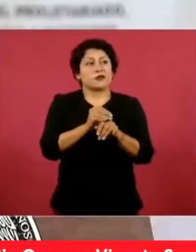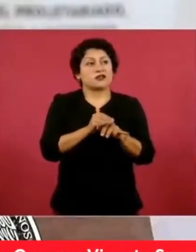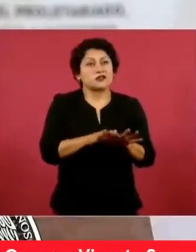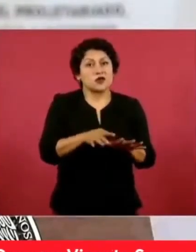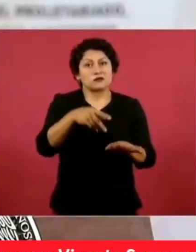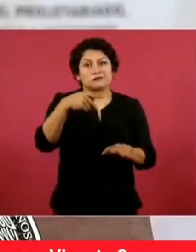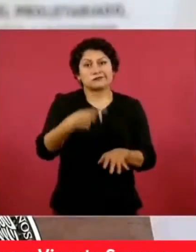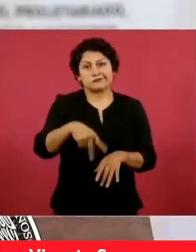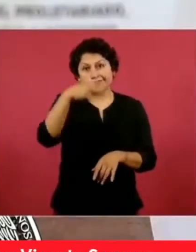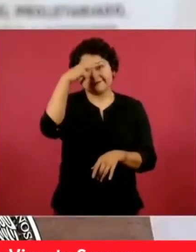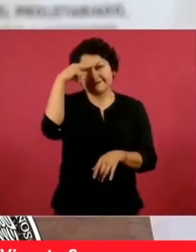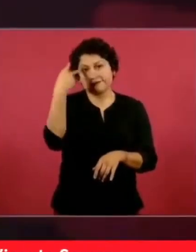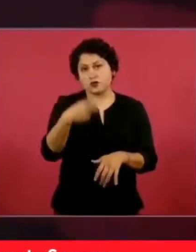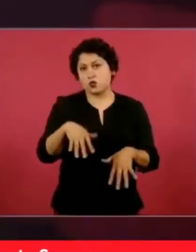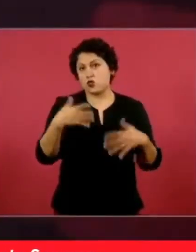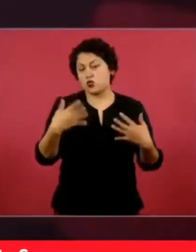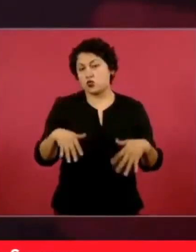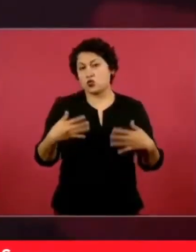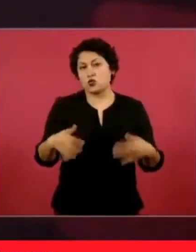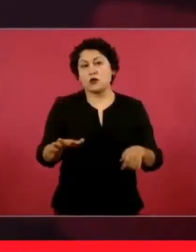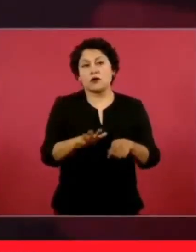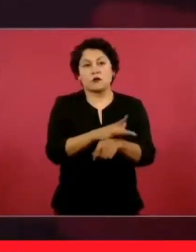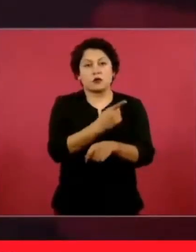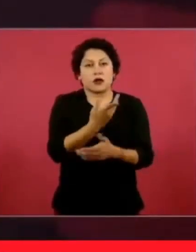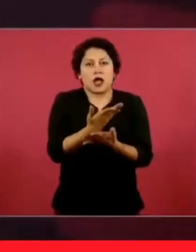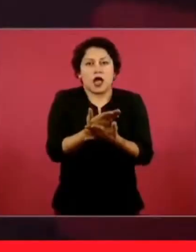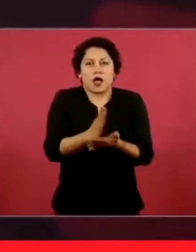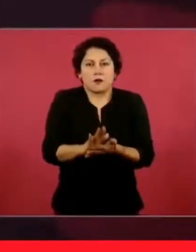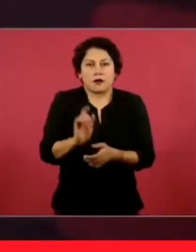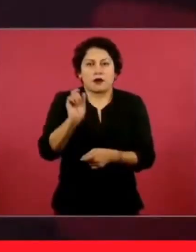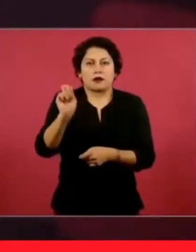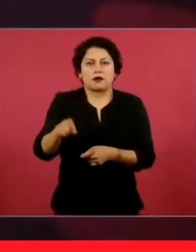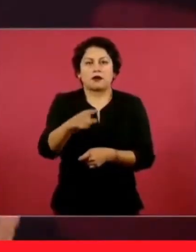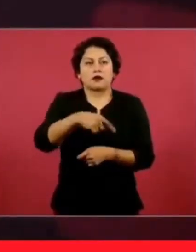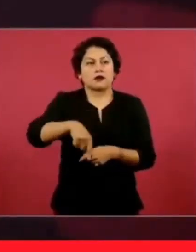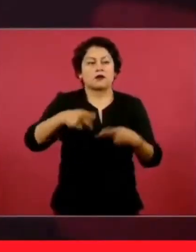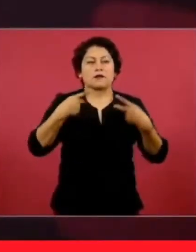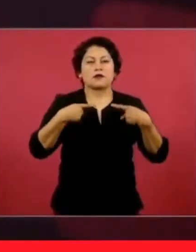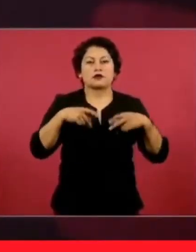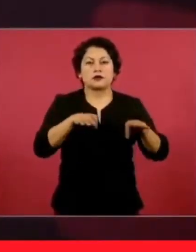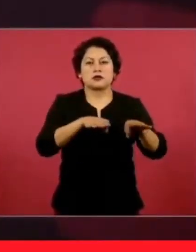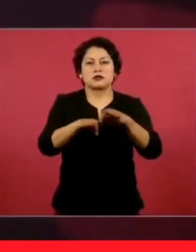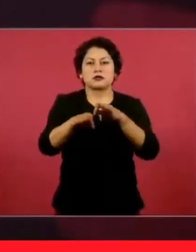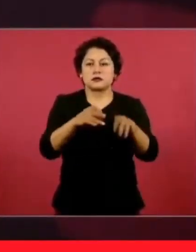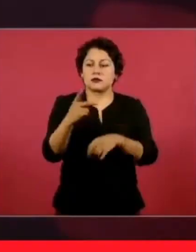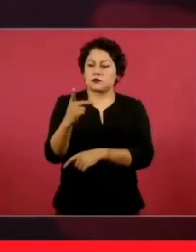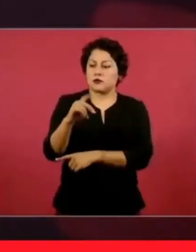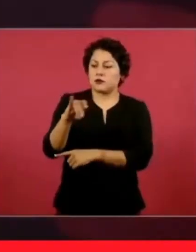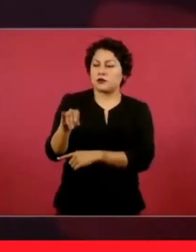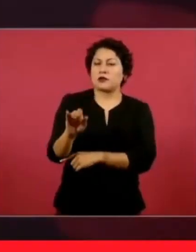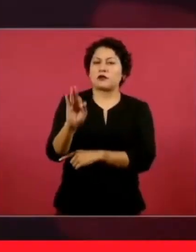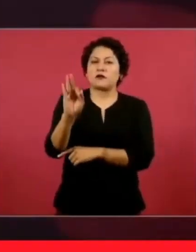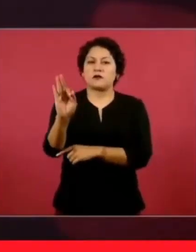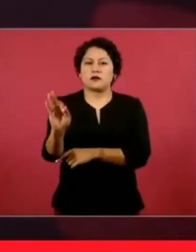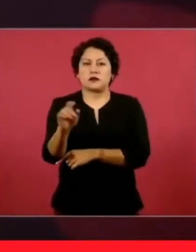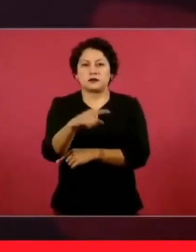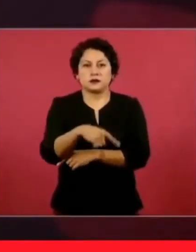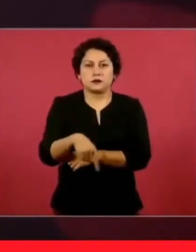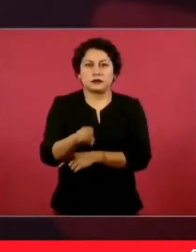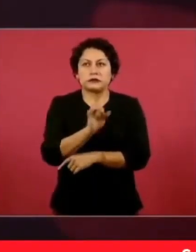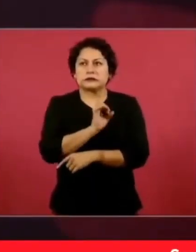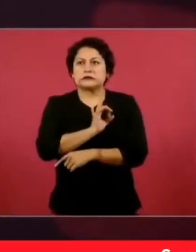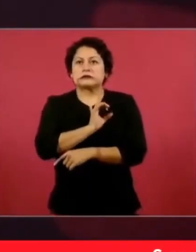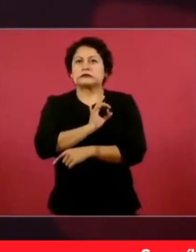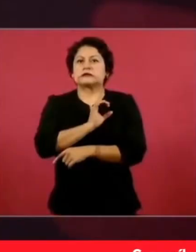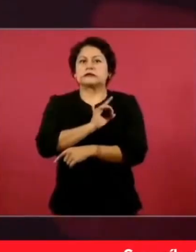trabajadores del Poder Judicial en paro les han sembrado miedo de que perderán sus empleos y sus derechos laborales debido a